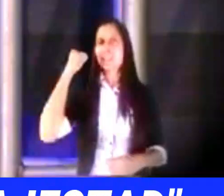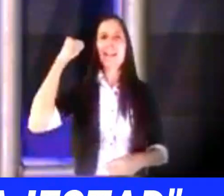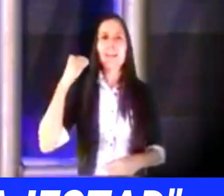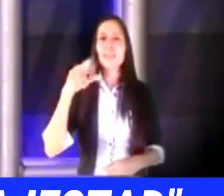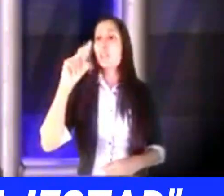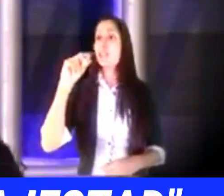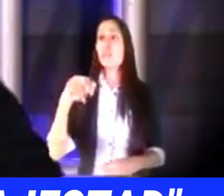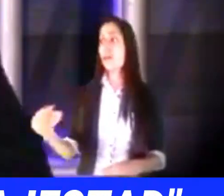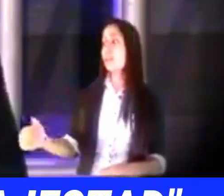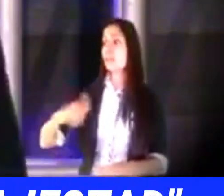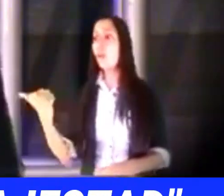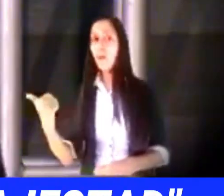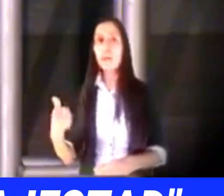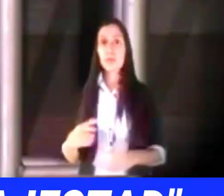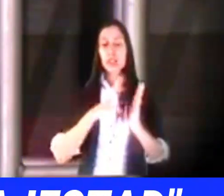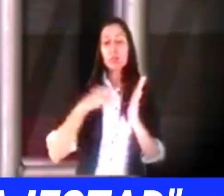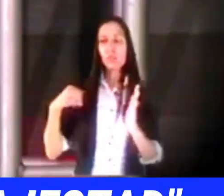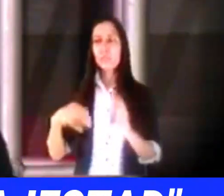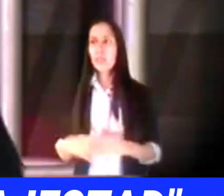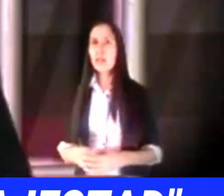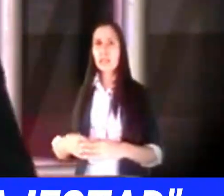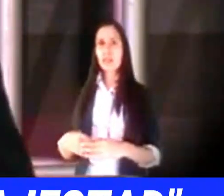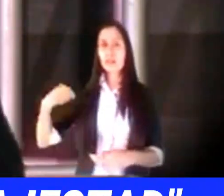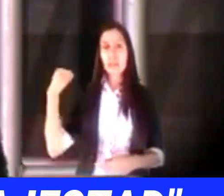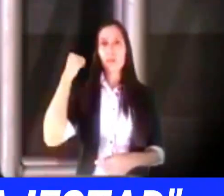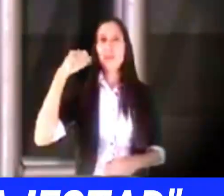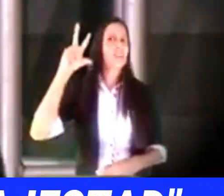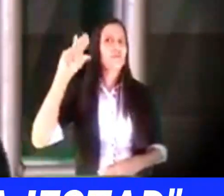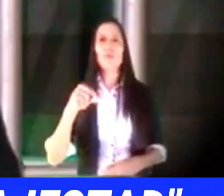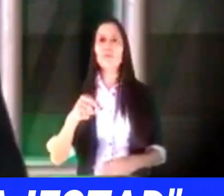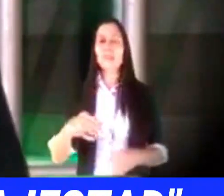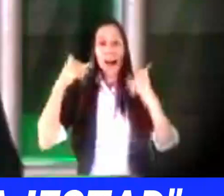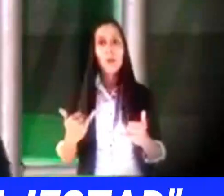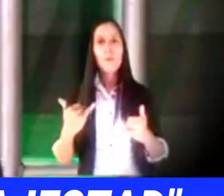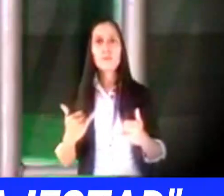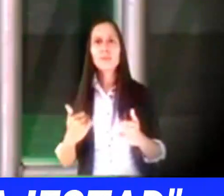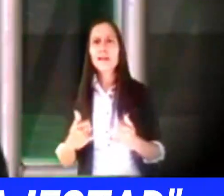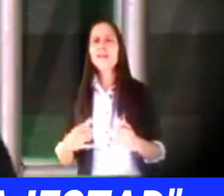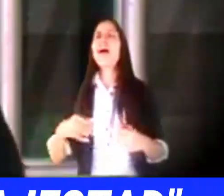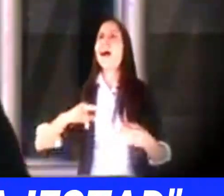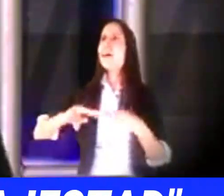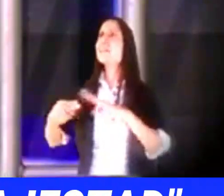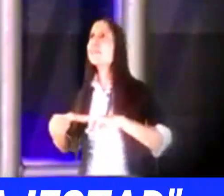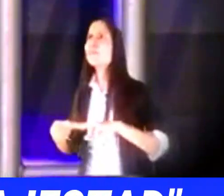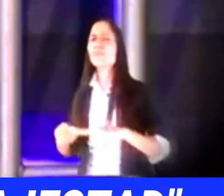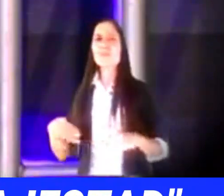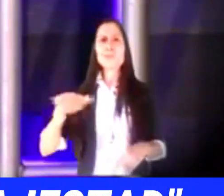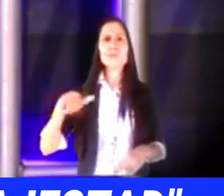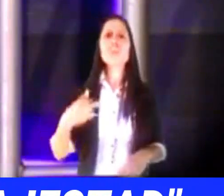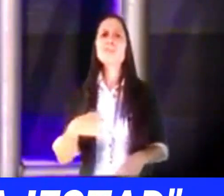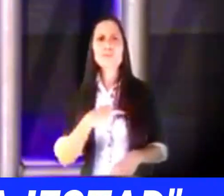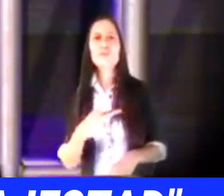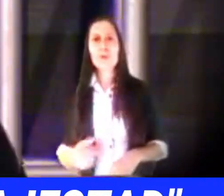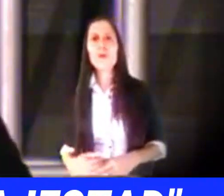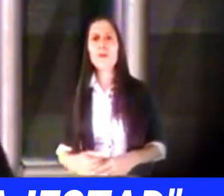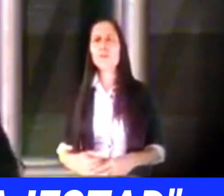estamos viviendo el último tiempo, el último momento, el último knockout. Estamos viviendo, yo